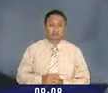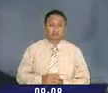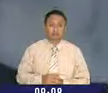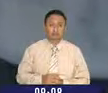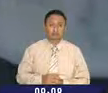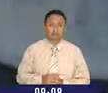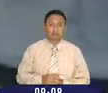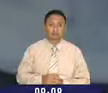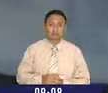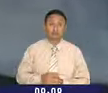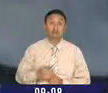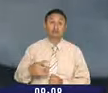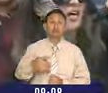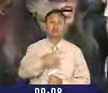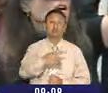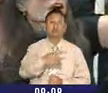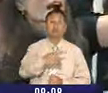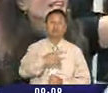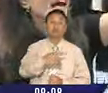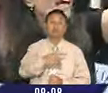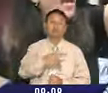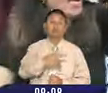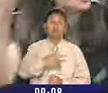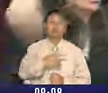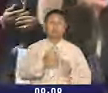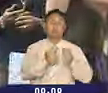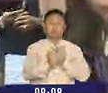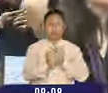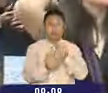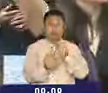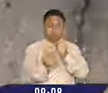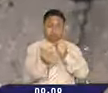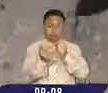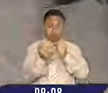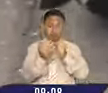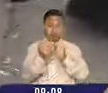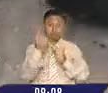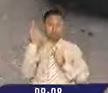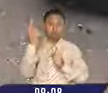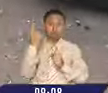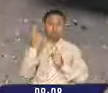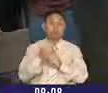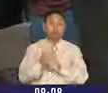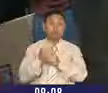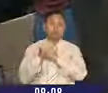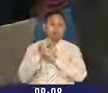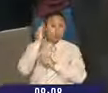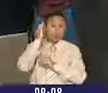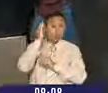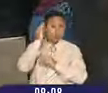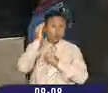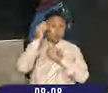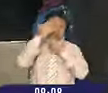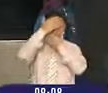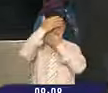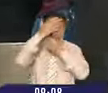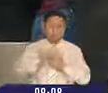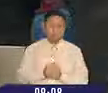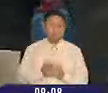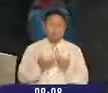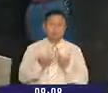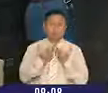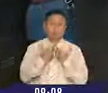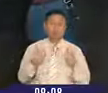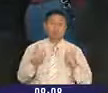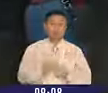unas telas en representación a la rebelión del velo, que es obligatorio para las mujeres. Queremos libertad y